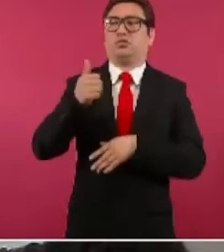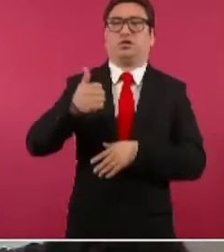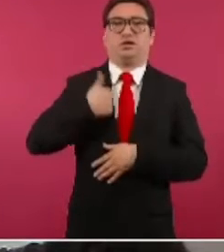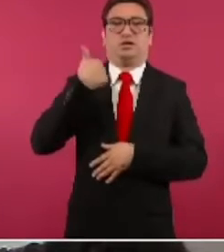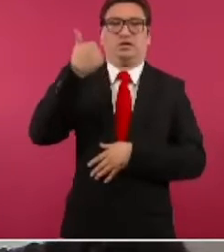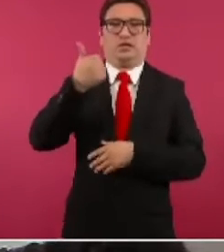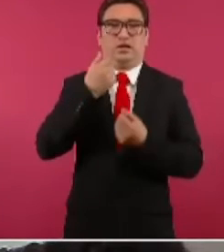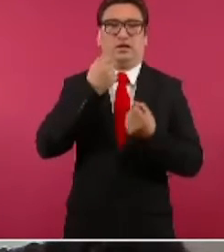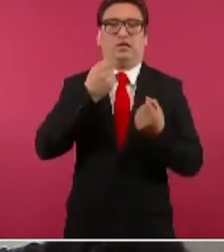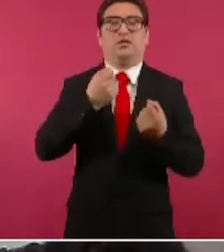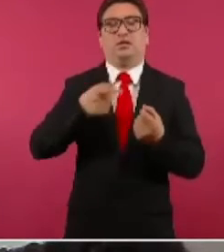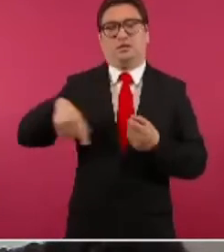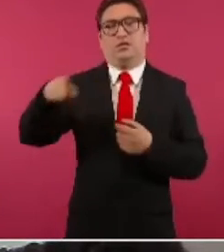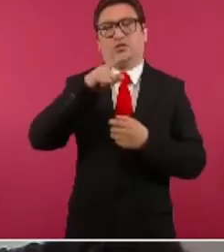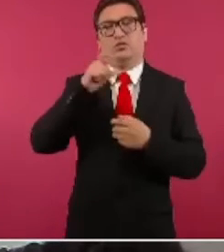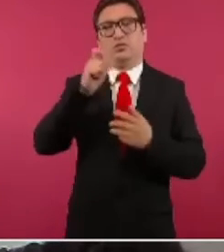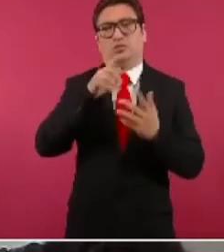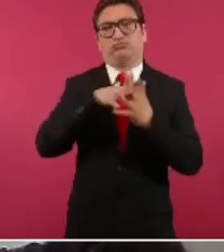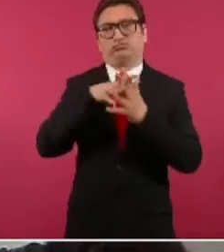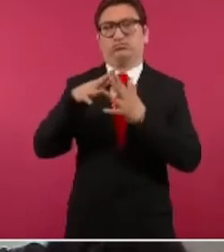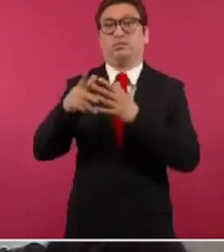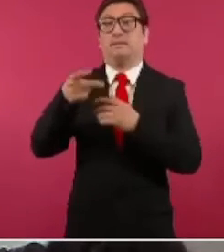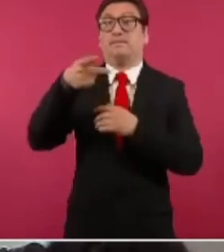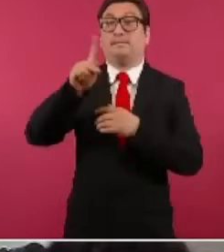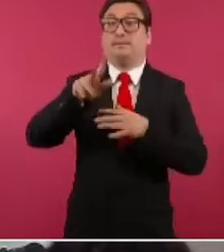pero los pueblos sufren.